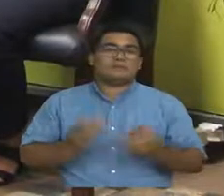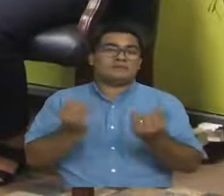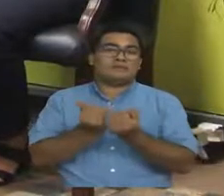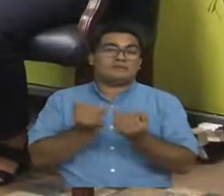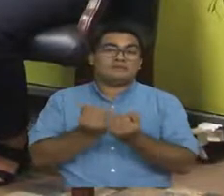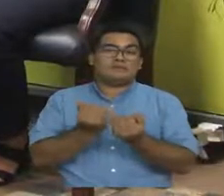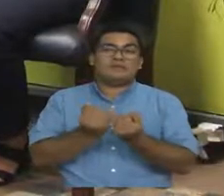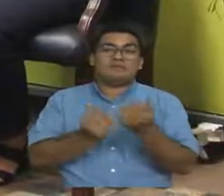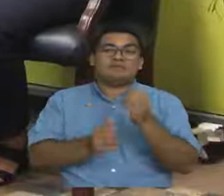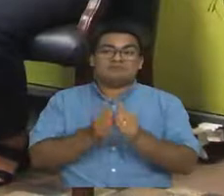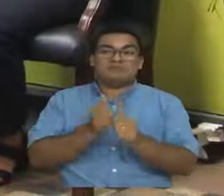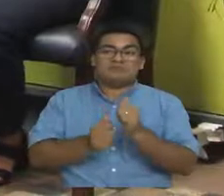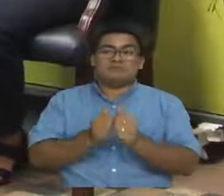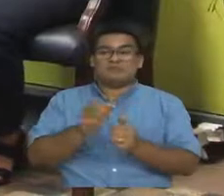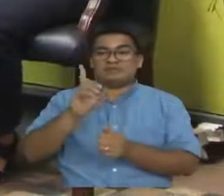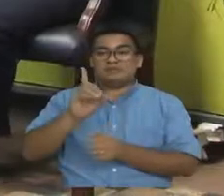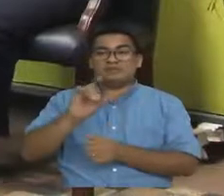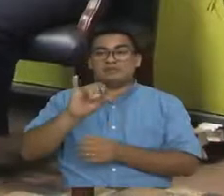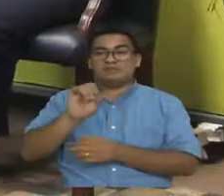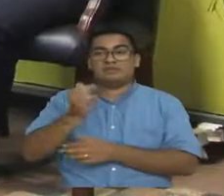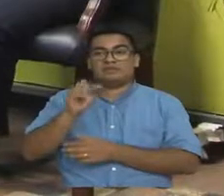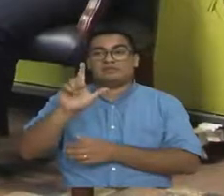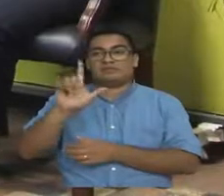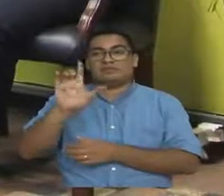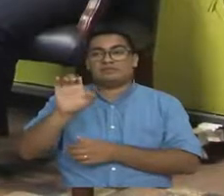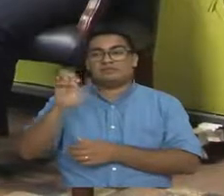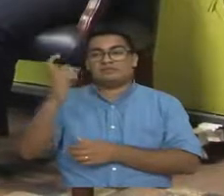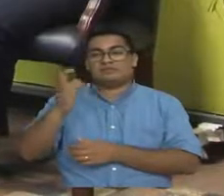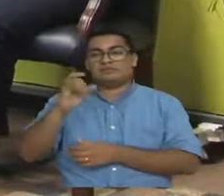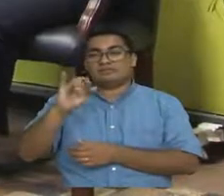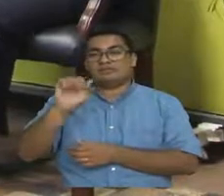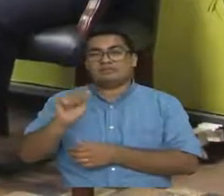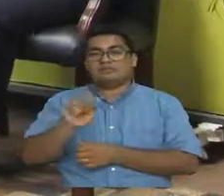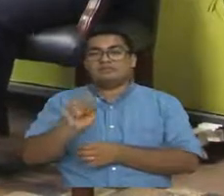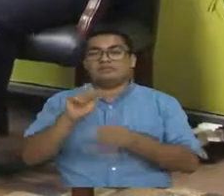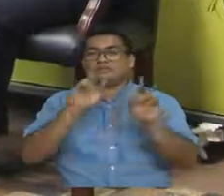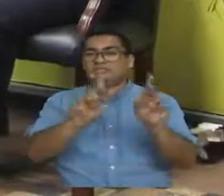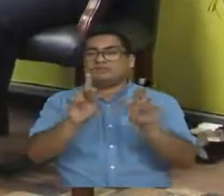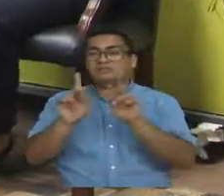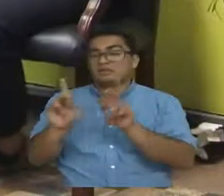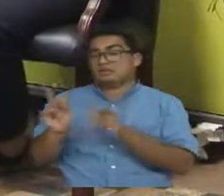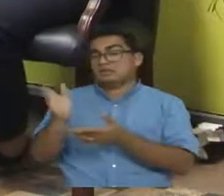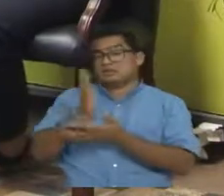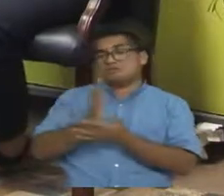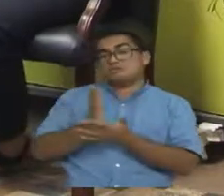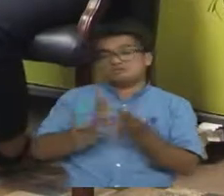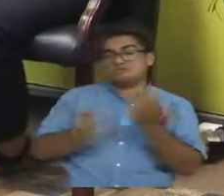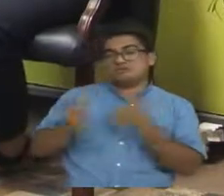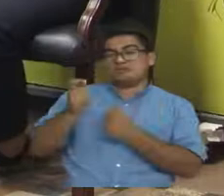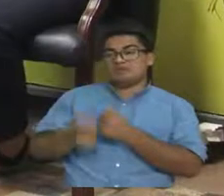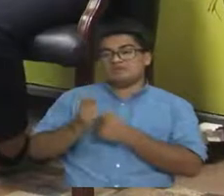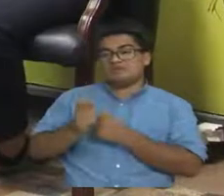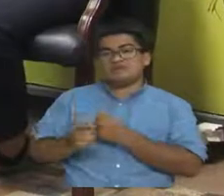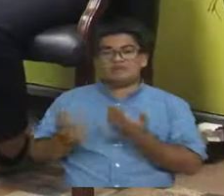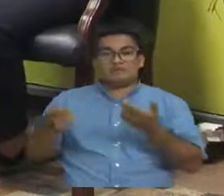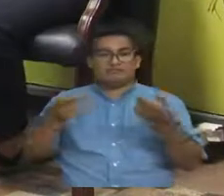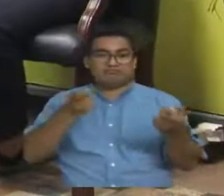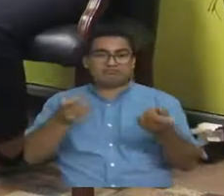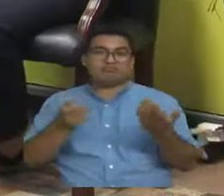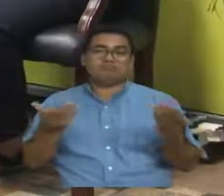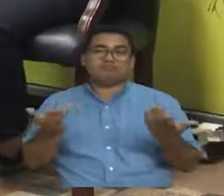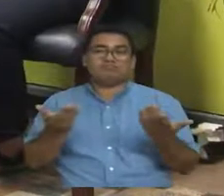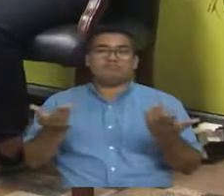contraproducente de la iglesia y hablando a lo técnico o sea alguien que no necesariamente sea un abogado o sea una señora